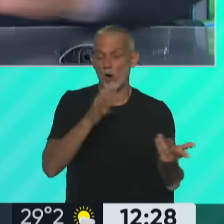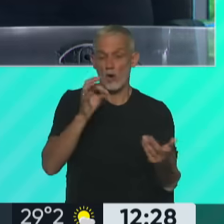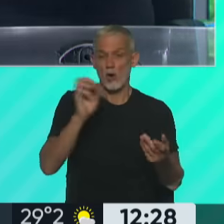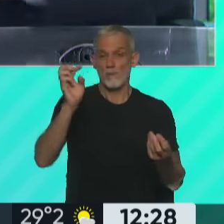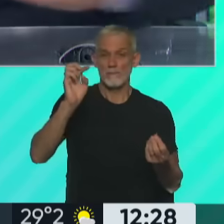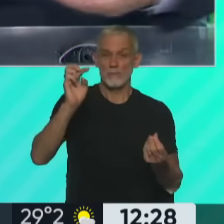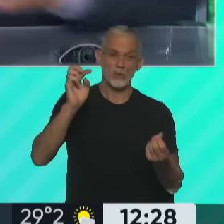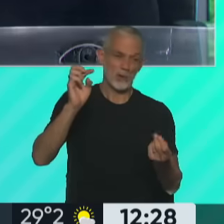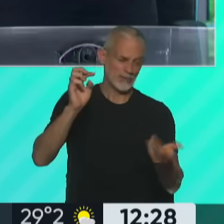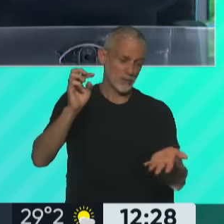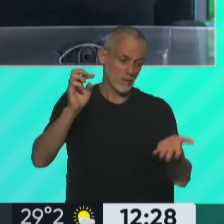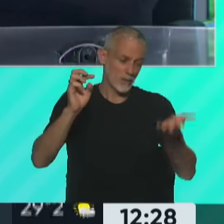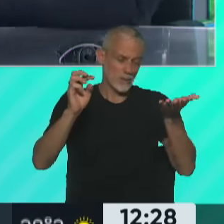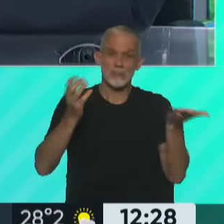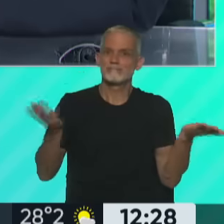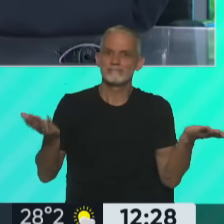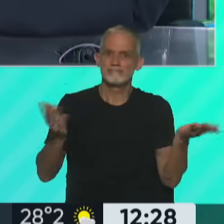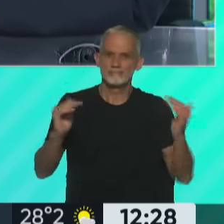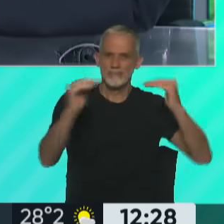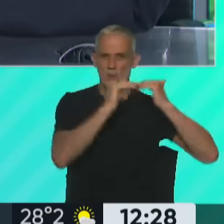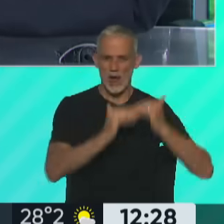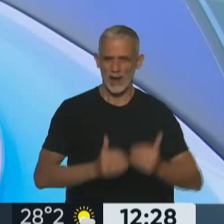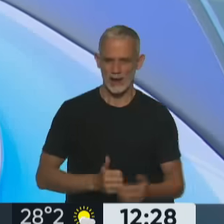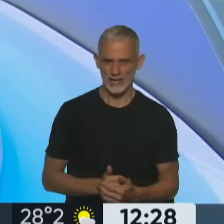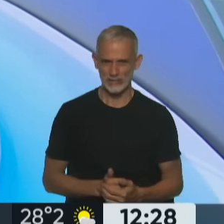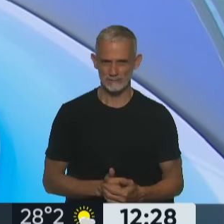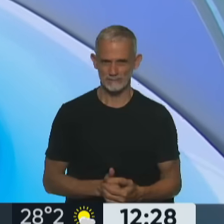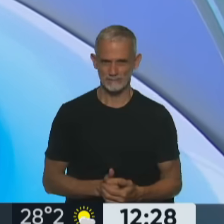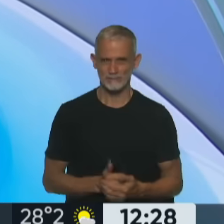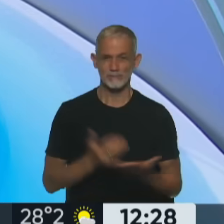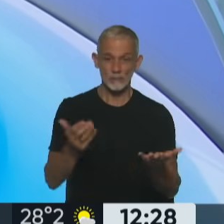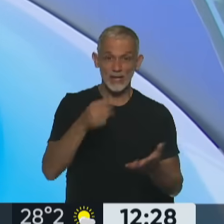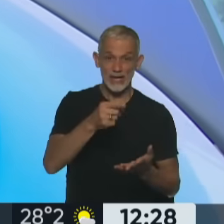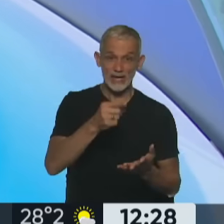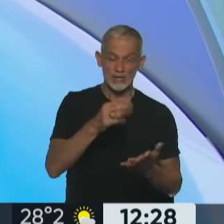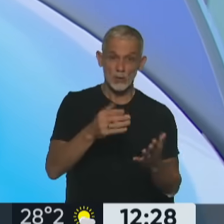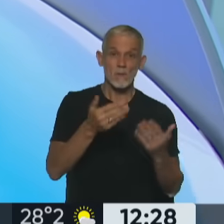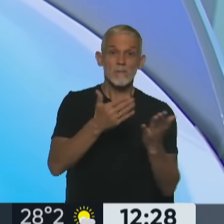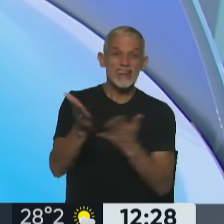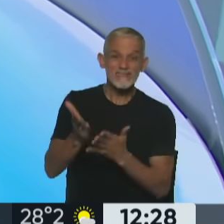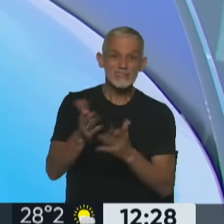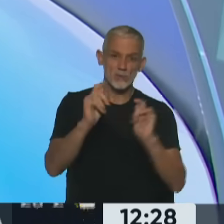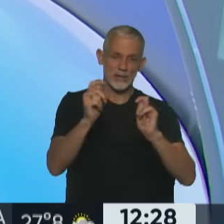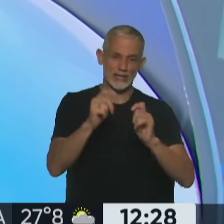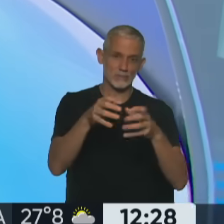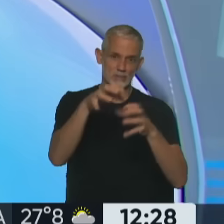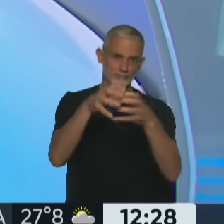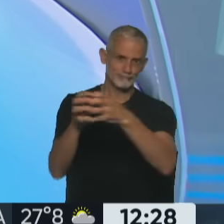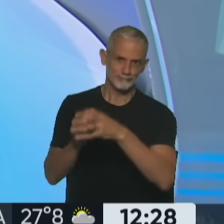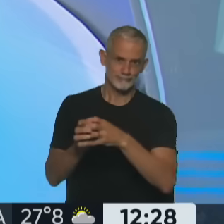Claro. entonces subirlo en dólares todos los costos, y que eso sea un gran beneficio para los